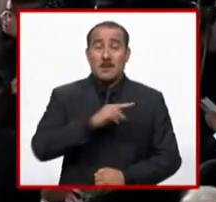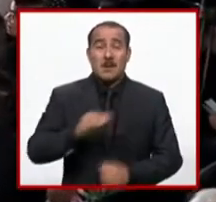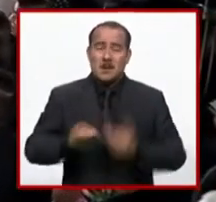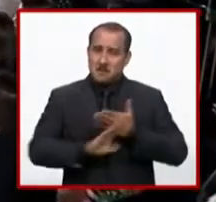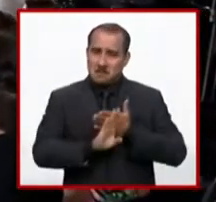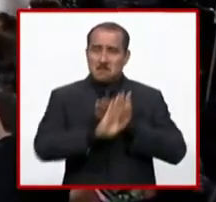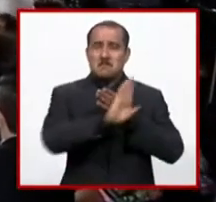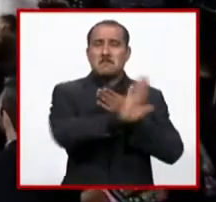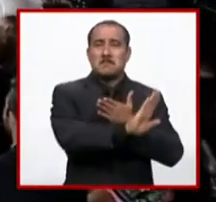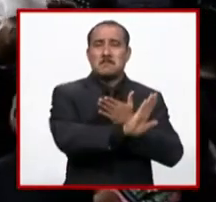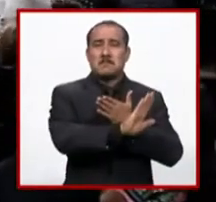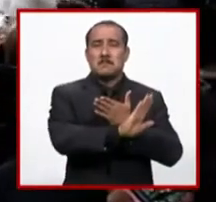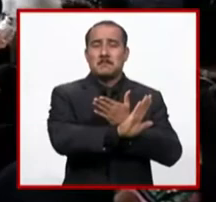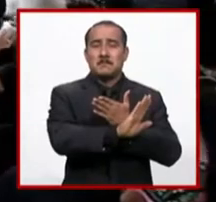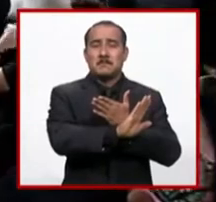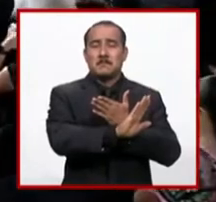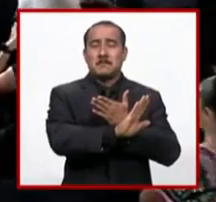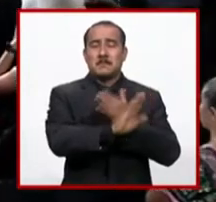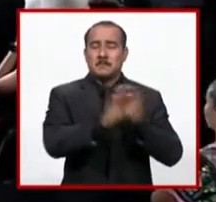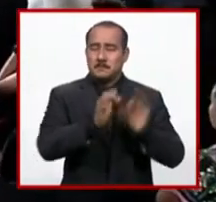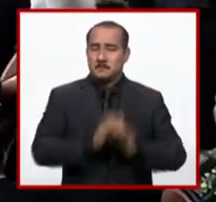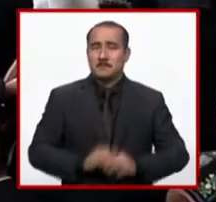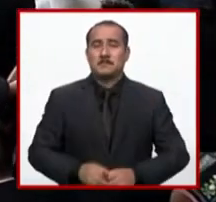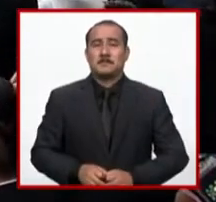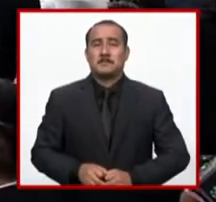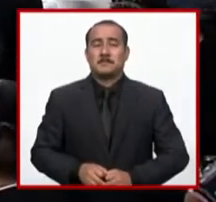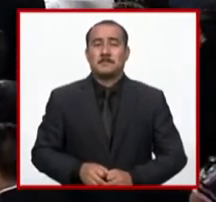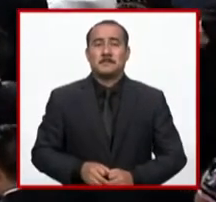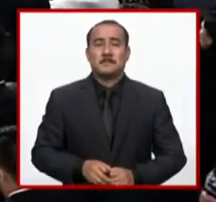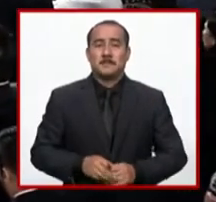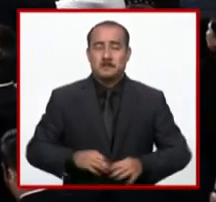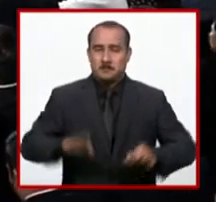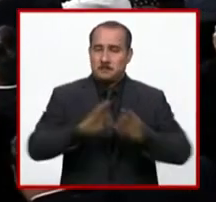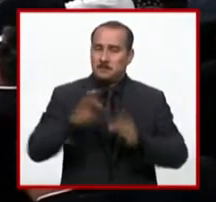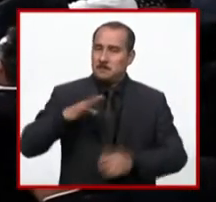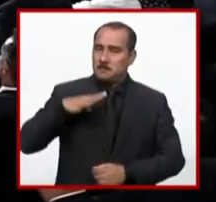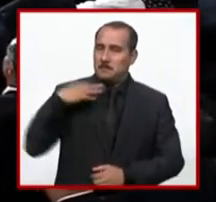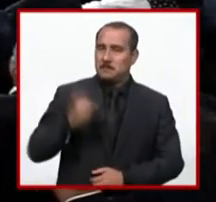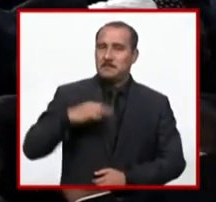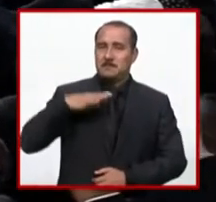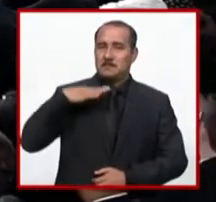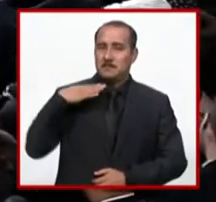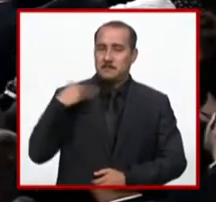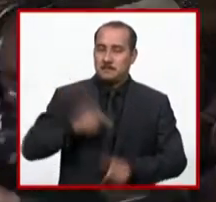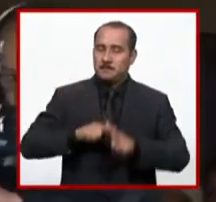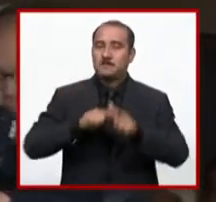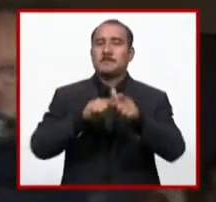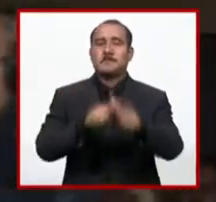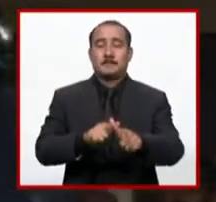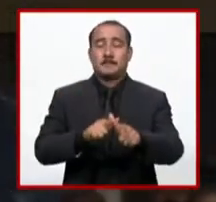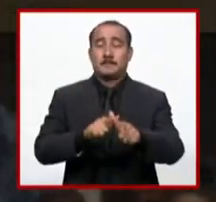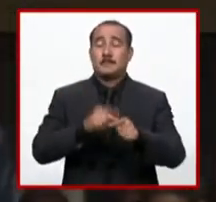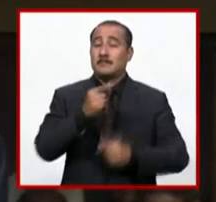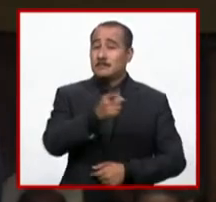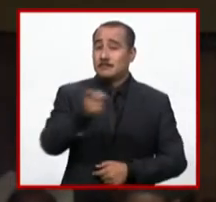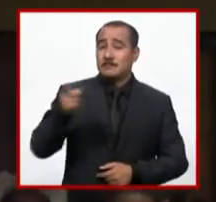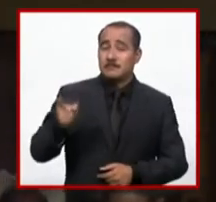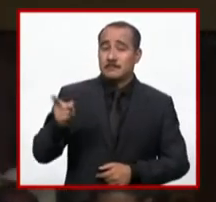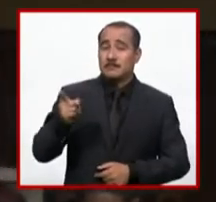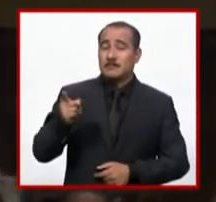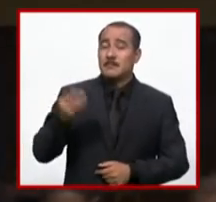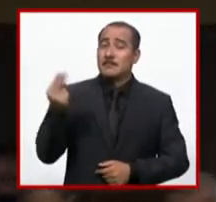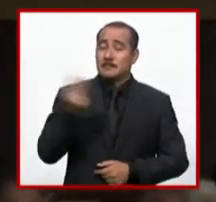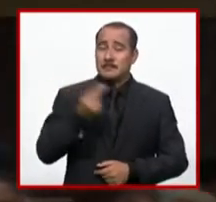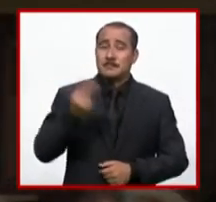palabra, vamos a estar en la lucha. Lo que la gente tiene que saber es que el que